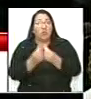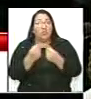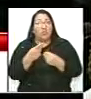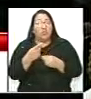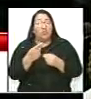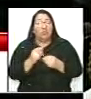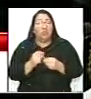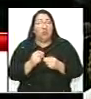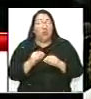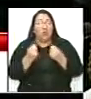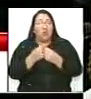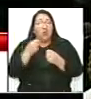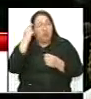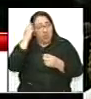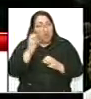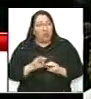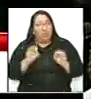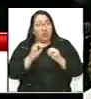importante